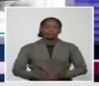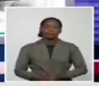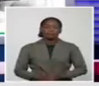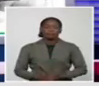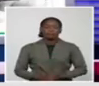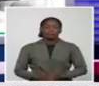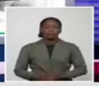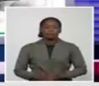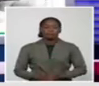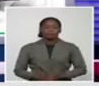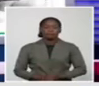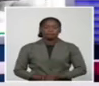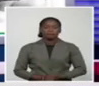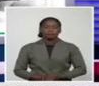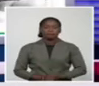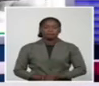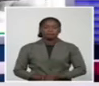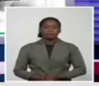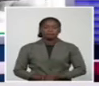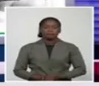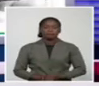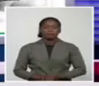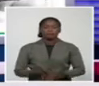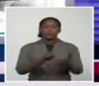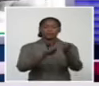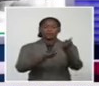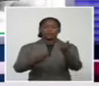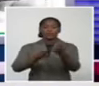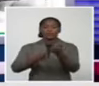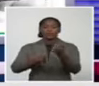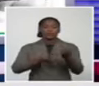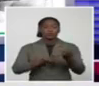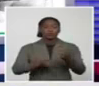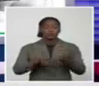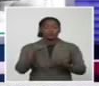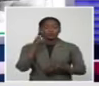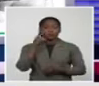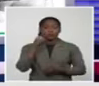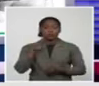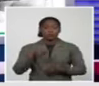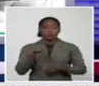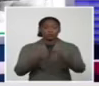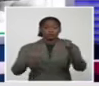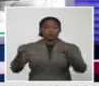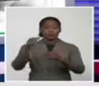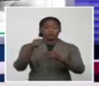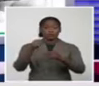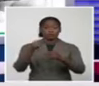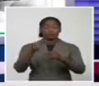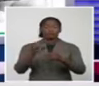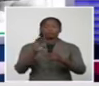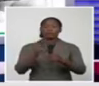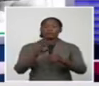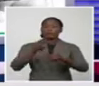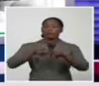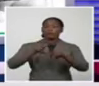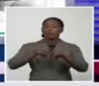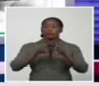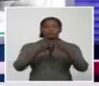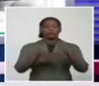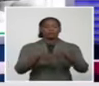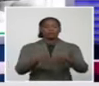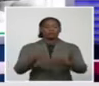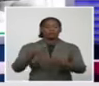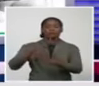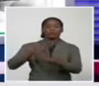luctuosa, reiteramos. Las provincias con mayores cifras de contagio, La Habana, Granma y Santiago de Cuba. Han sido los datos